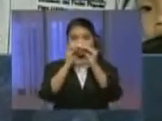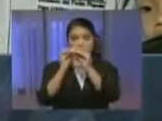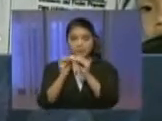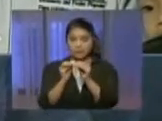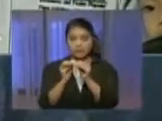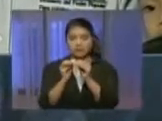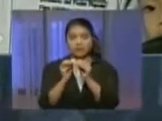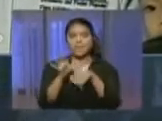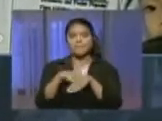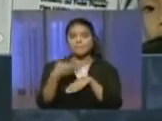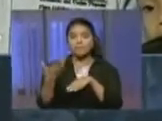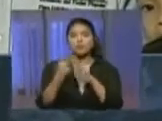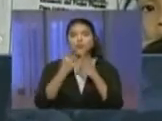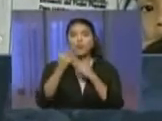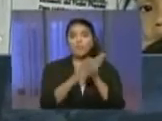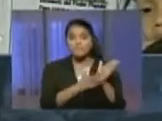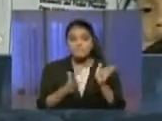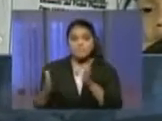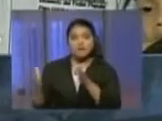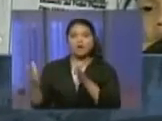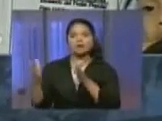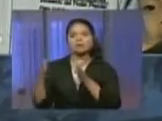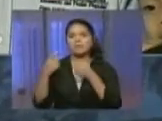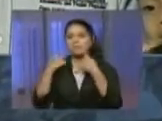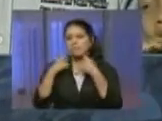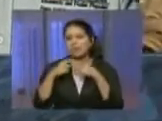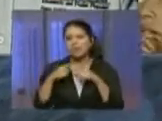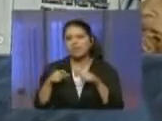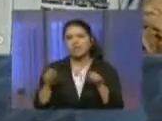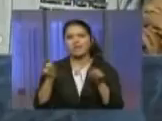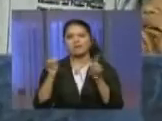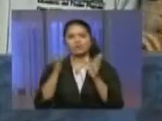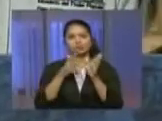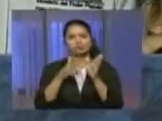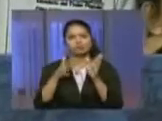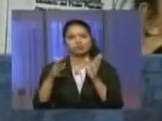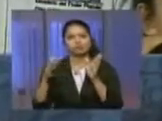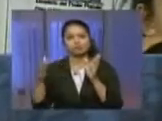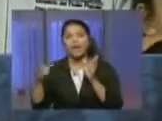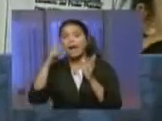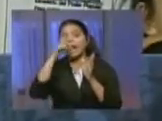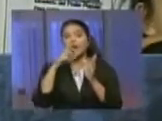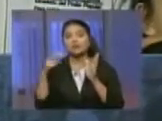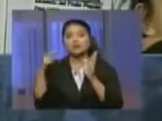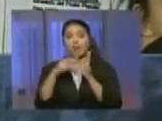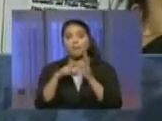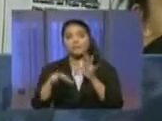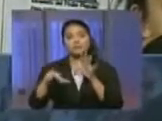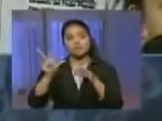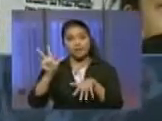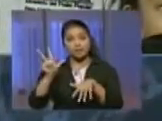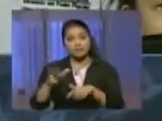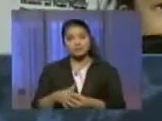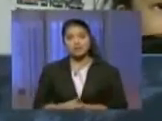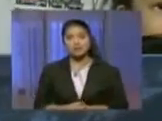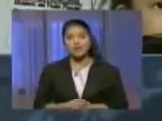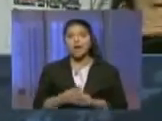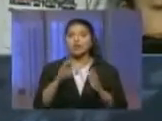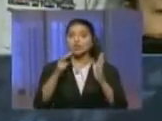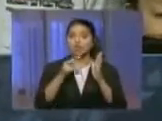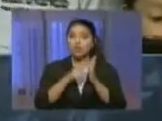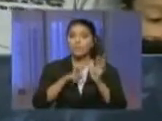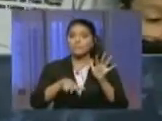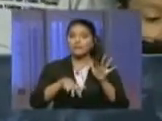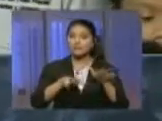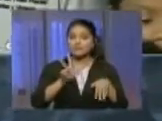producto de que era un plan que se nos fue quedando y perdiendo en el mapa en el año 2013 2013